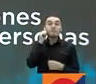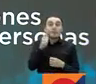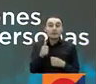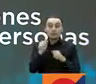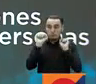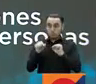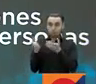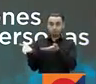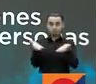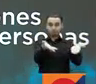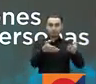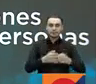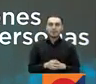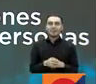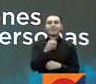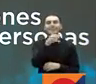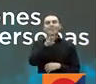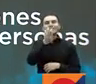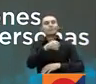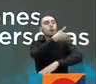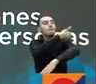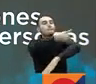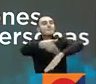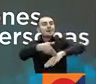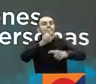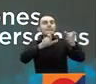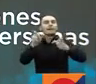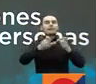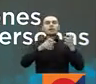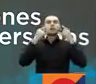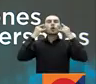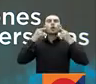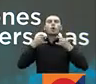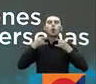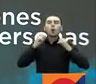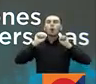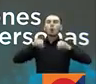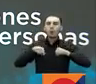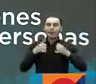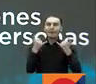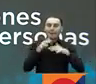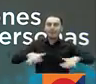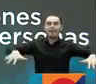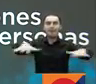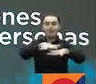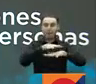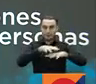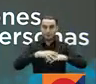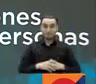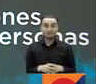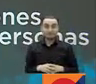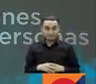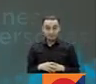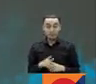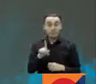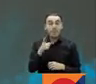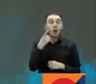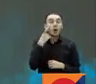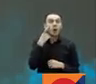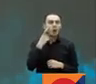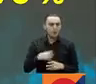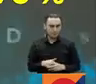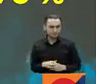son 18 millones de personas los que no estarán obligados a usar tapabocas en espacios cerrados. Y ojo, porque